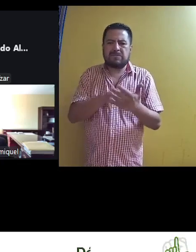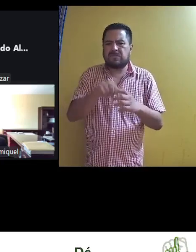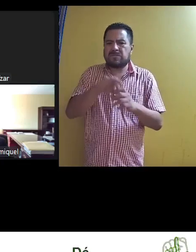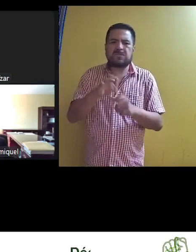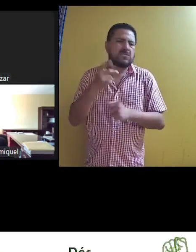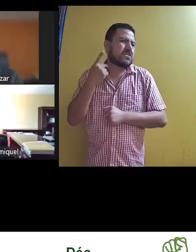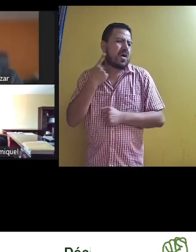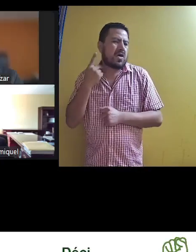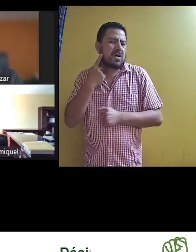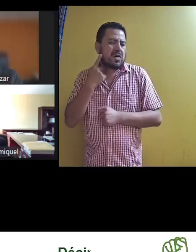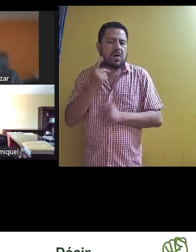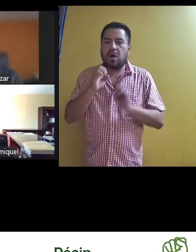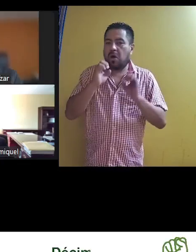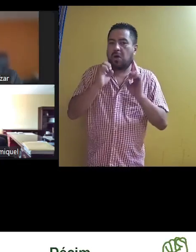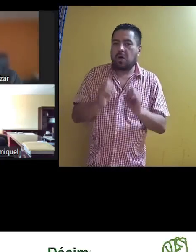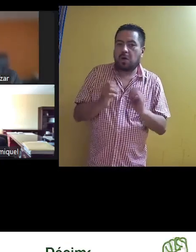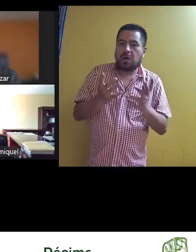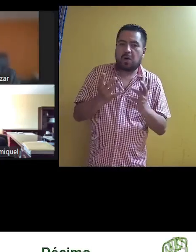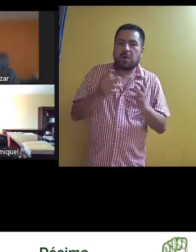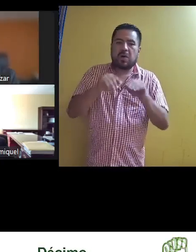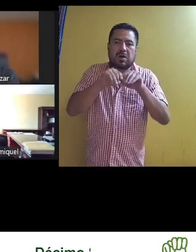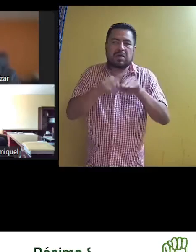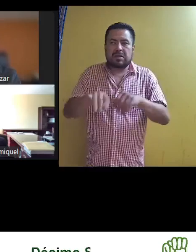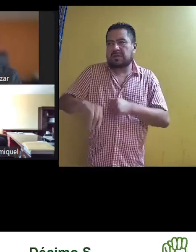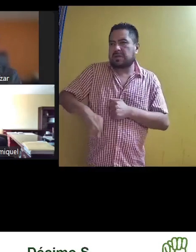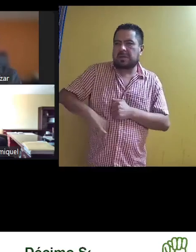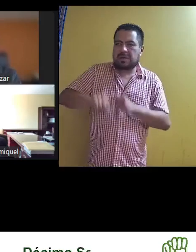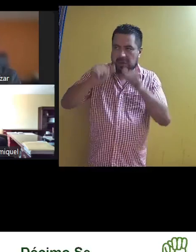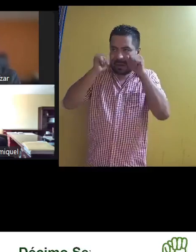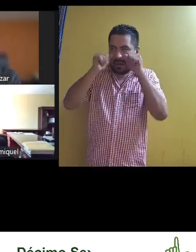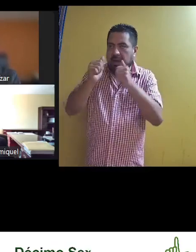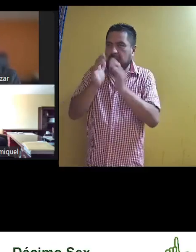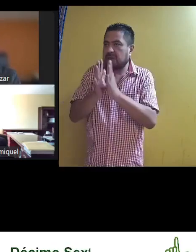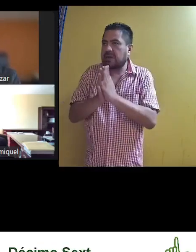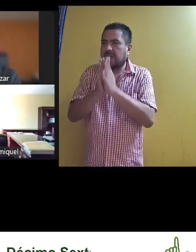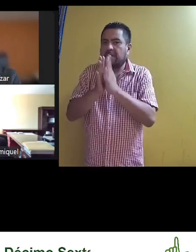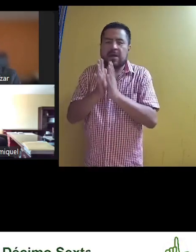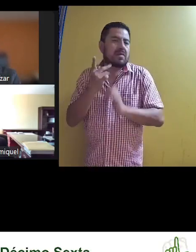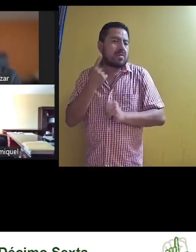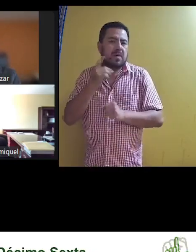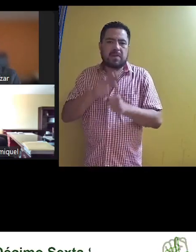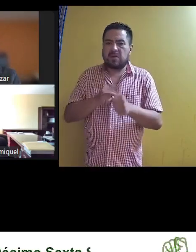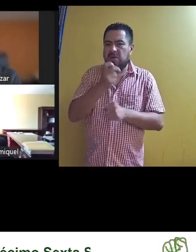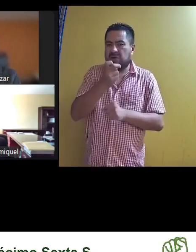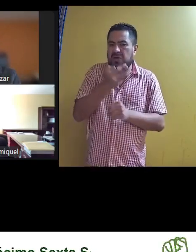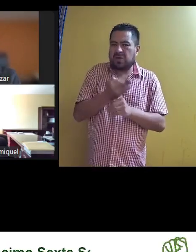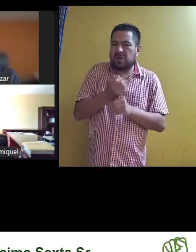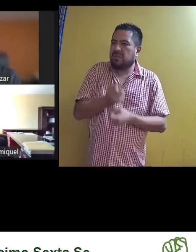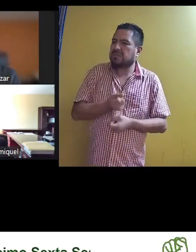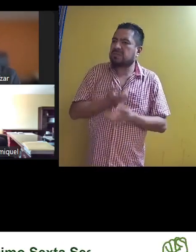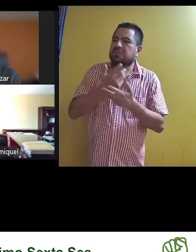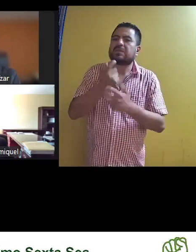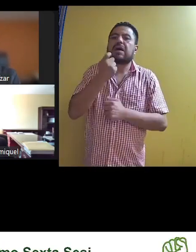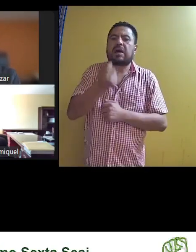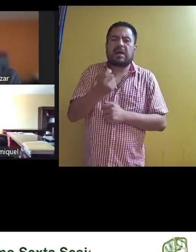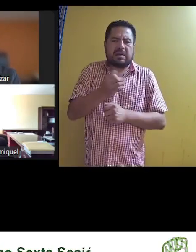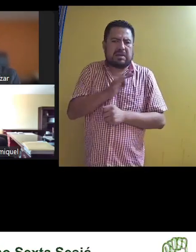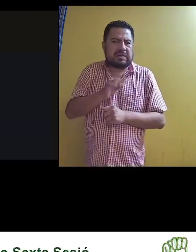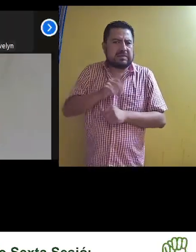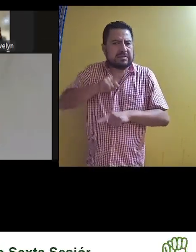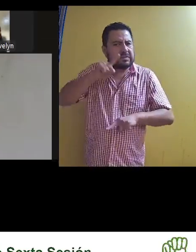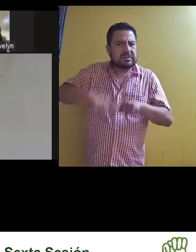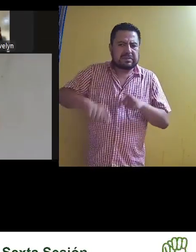futuras, o con un interés público en pro del debate político, por lo que esta expresión se encuentra fuera del